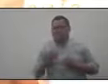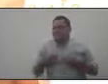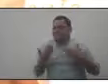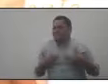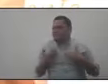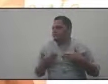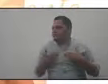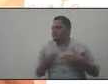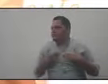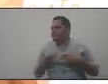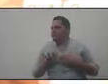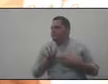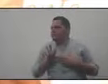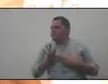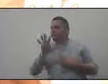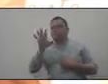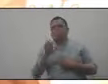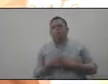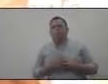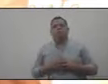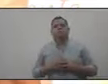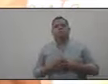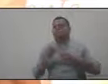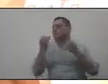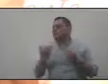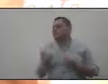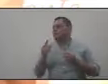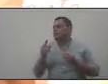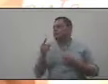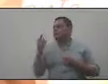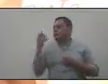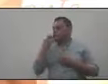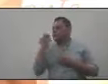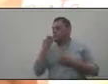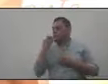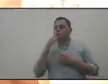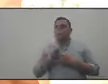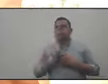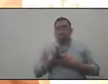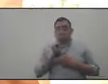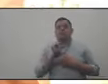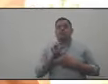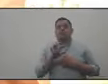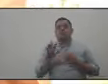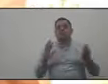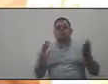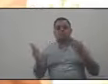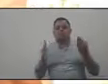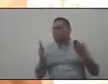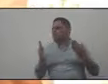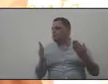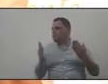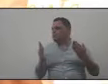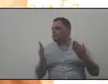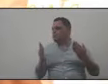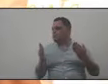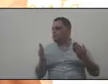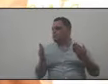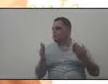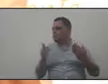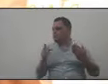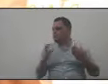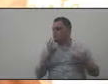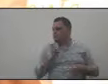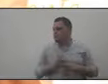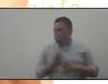alegre porque superó su cáncer, a la Hortensia que padeció ese terrible cáncer, ¿cómo era? ¿Ustedes hubo momentos en que dijo